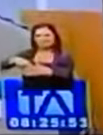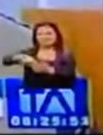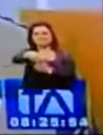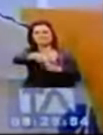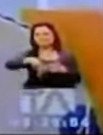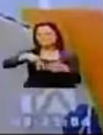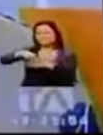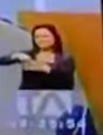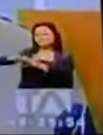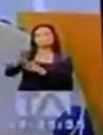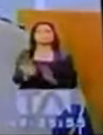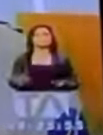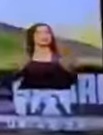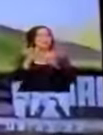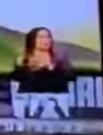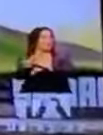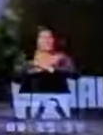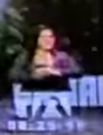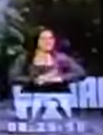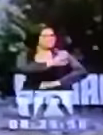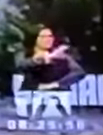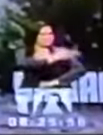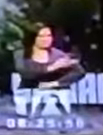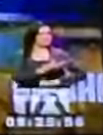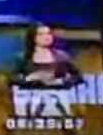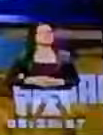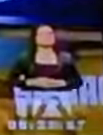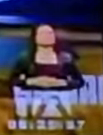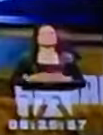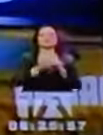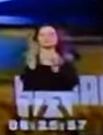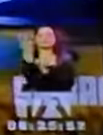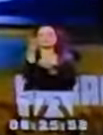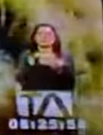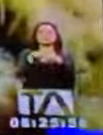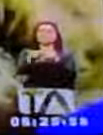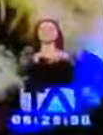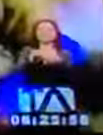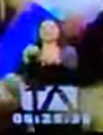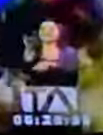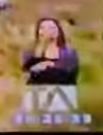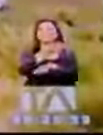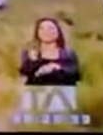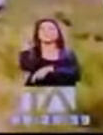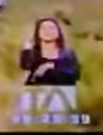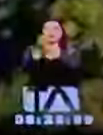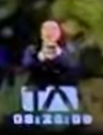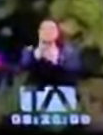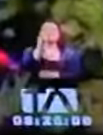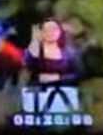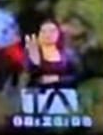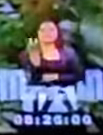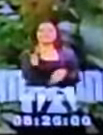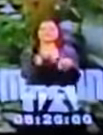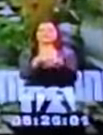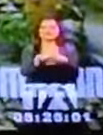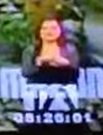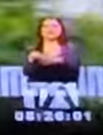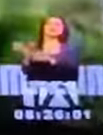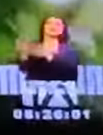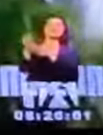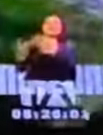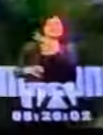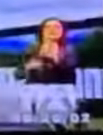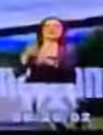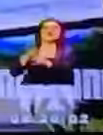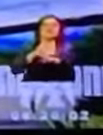poner la carrera es muy importante. Esta será la edición número 14 de Guaira Sinchi. En 2014, esta competencia sirvió como el